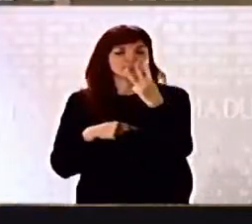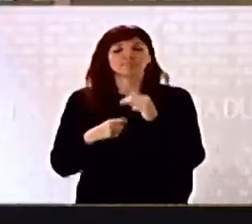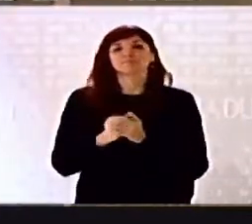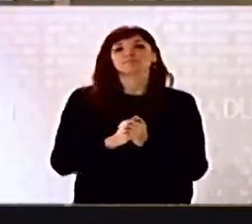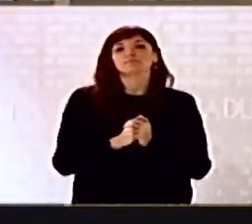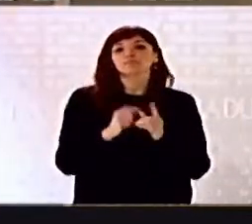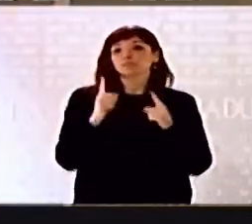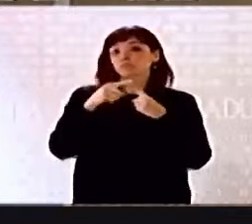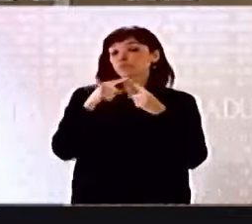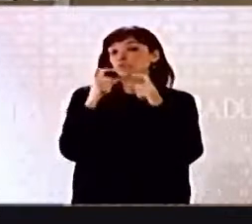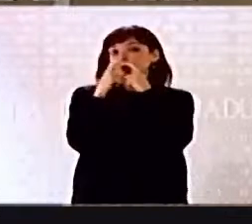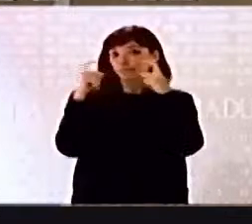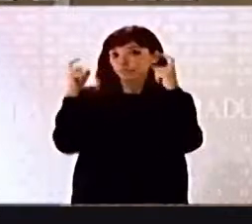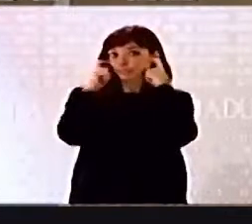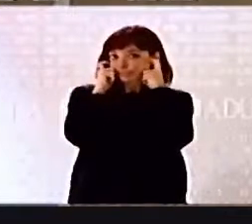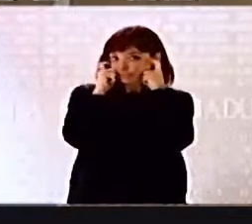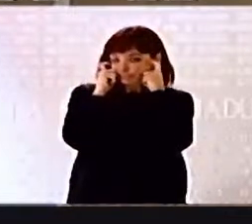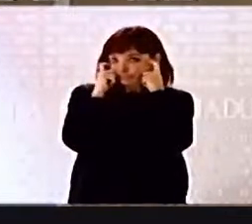Utilización de la mascarilla,